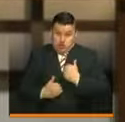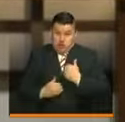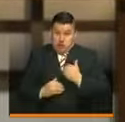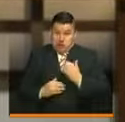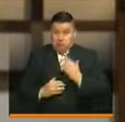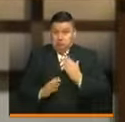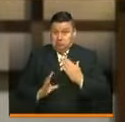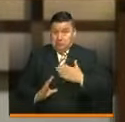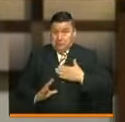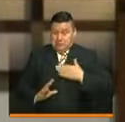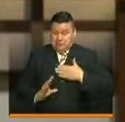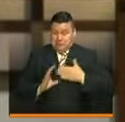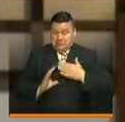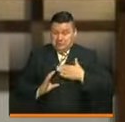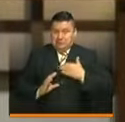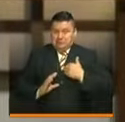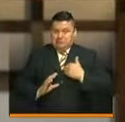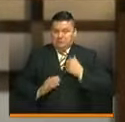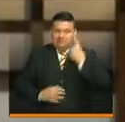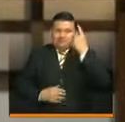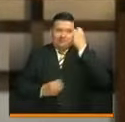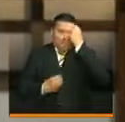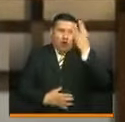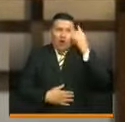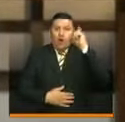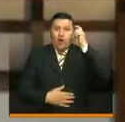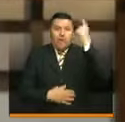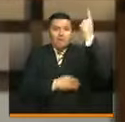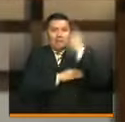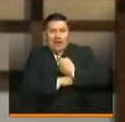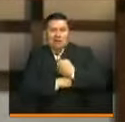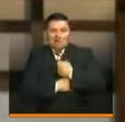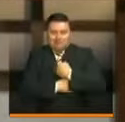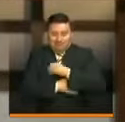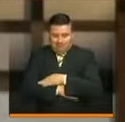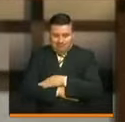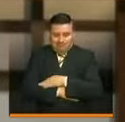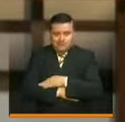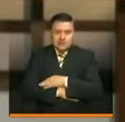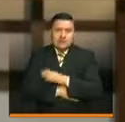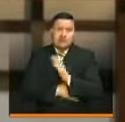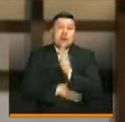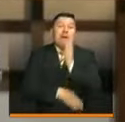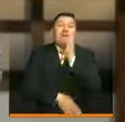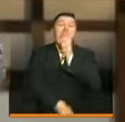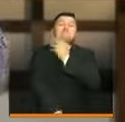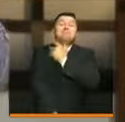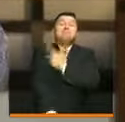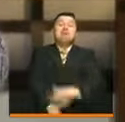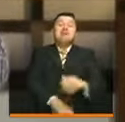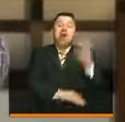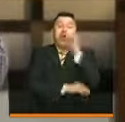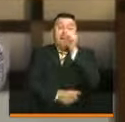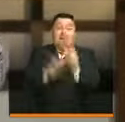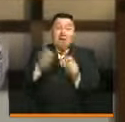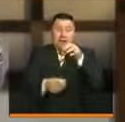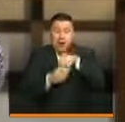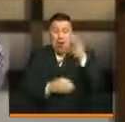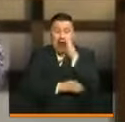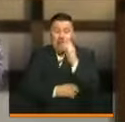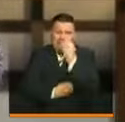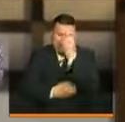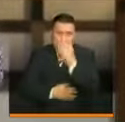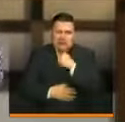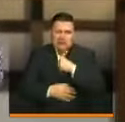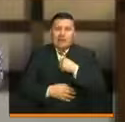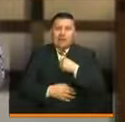aquí acatando las órdenes del Gobierno Nacional como más de 40 y tantos millones de colombianos que hoy estamos aquí.